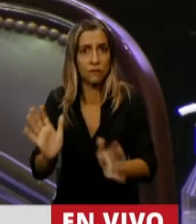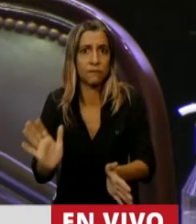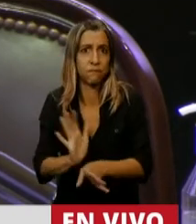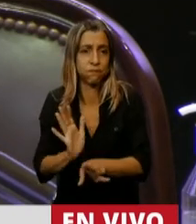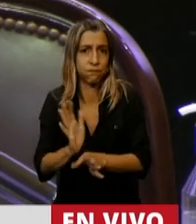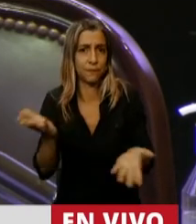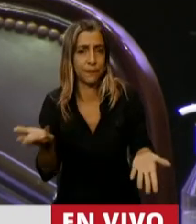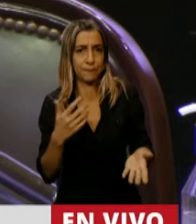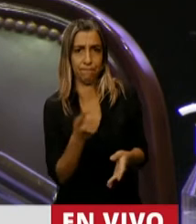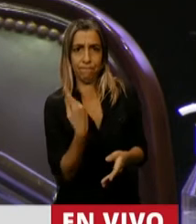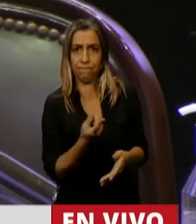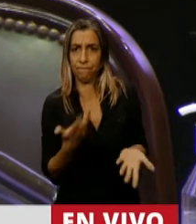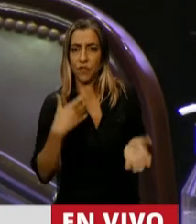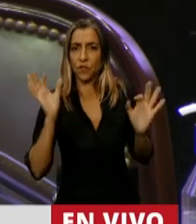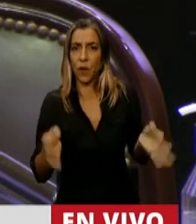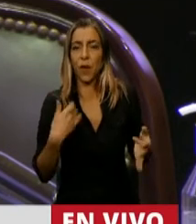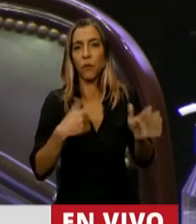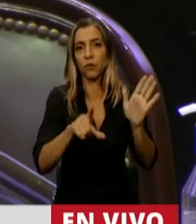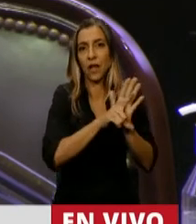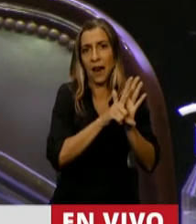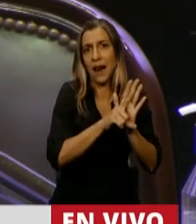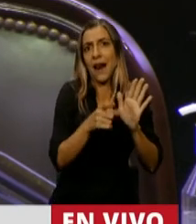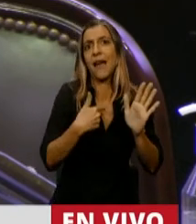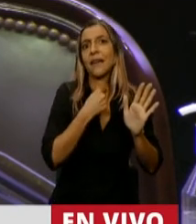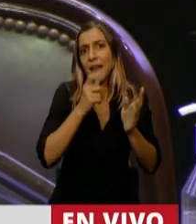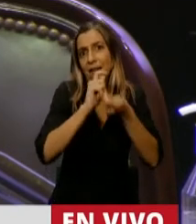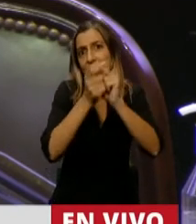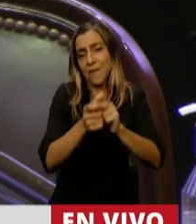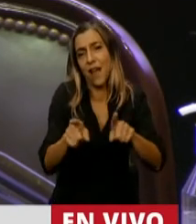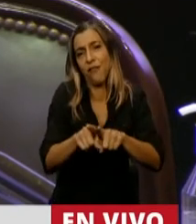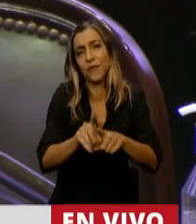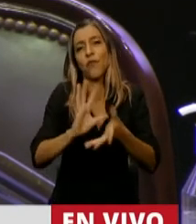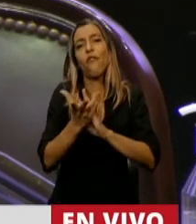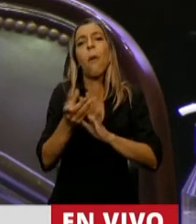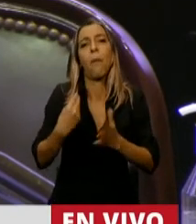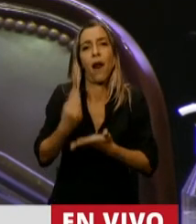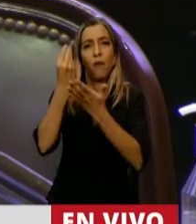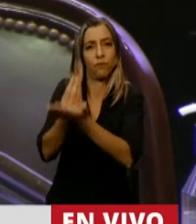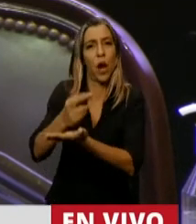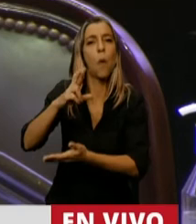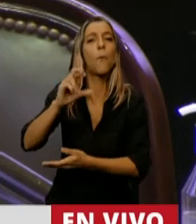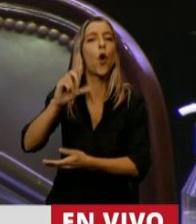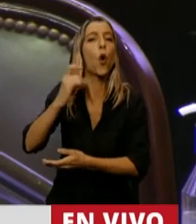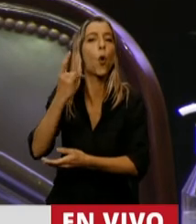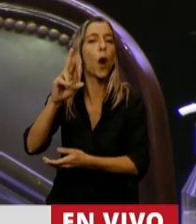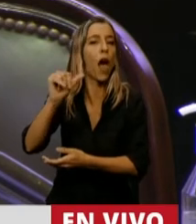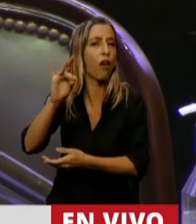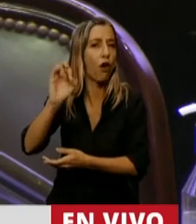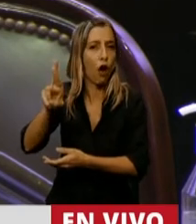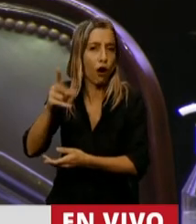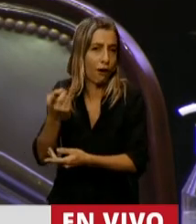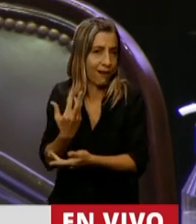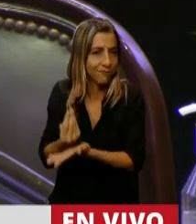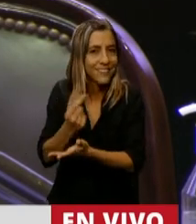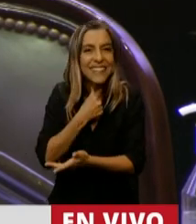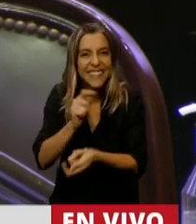como es la del nombramiento del Procurador General. Me parece que esos serían mensajes importantes que